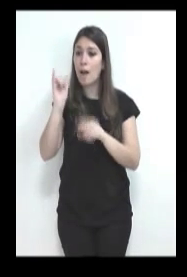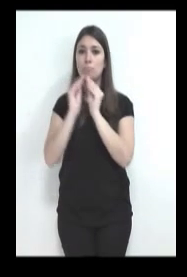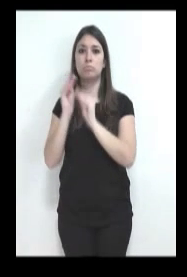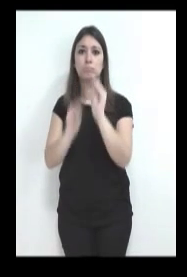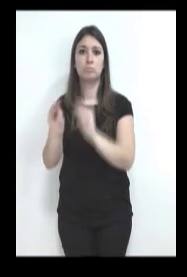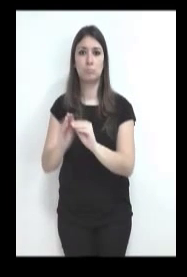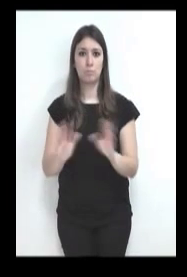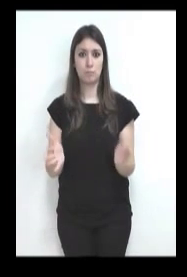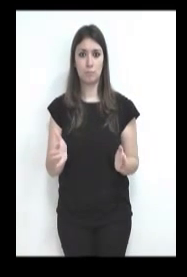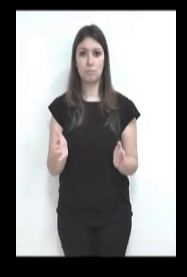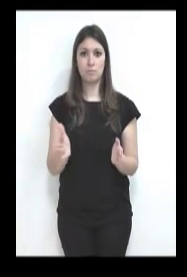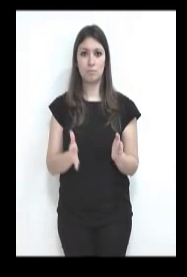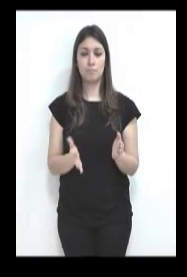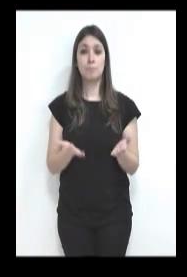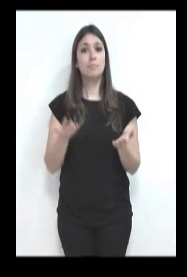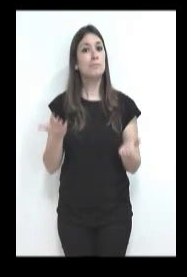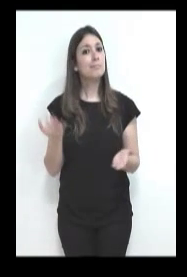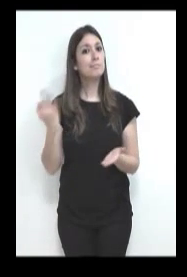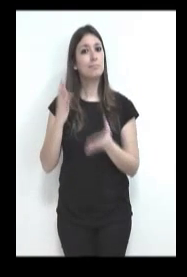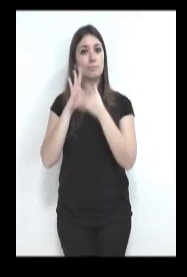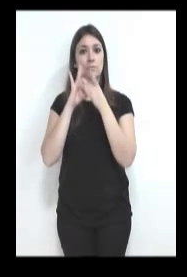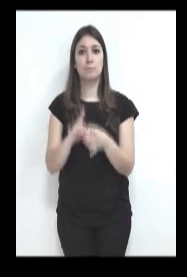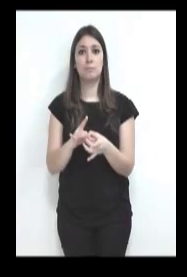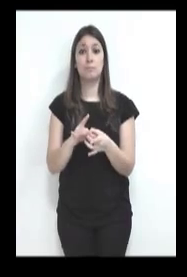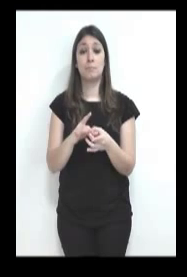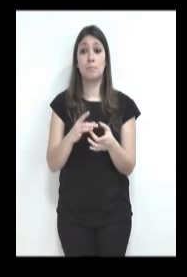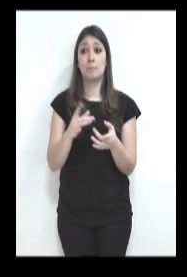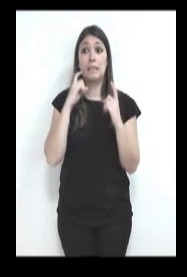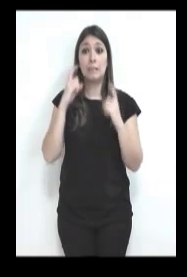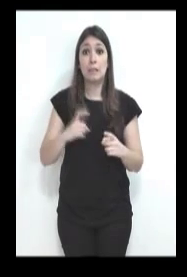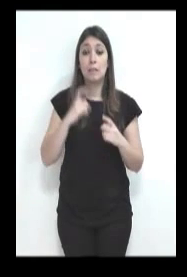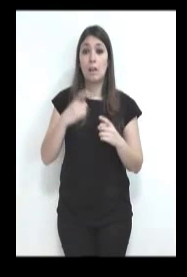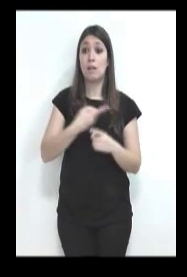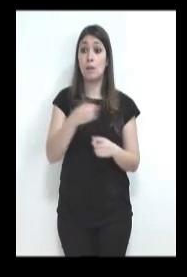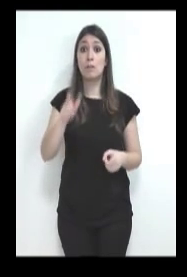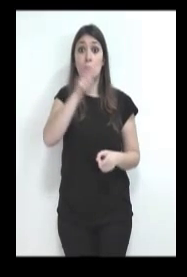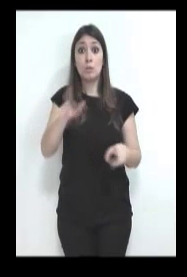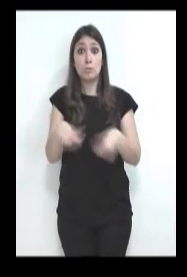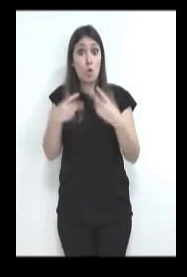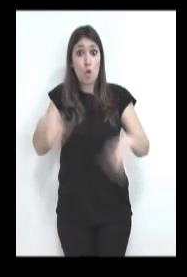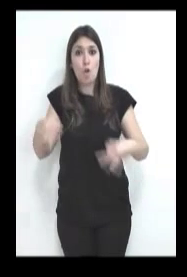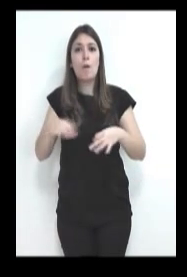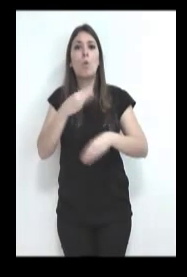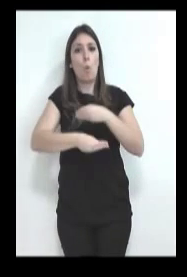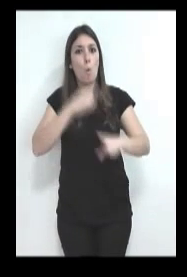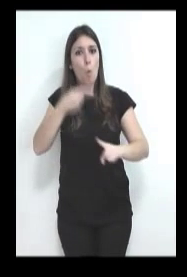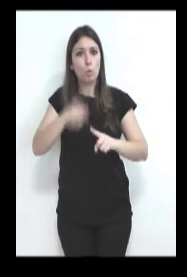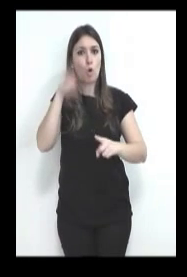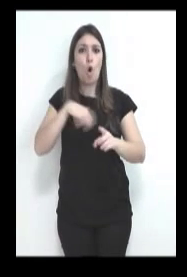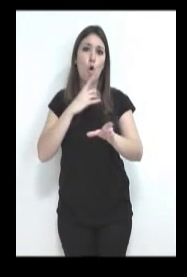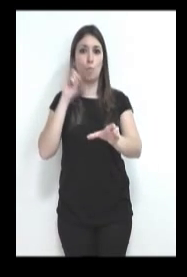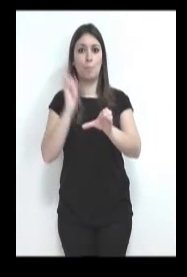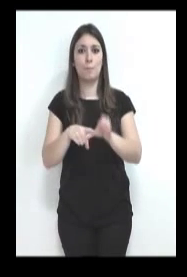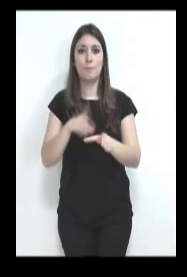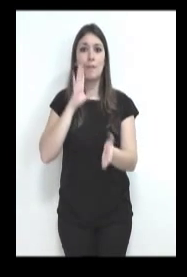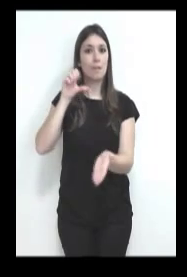sobre, que tiene que ver también con la introducción de esa participación ciudadana, ¿no?, dentro del concepto